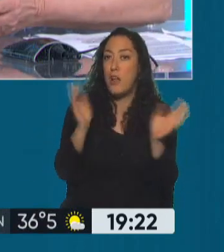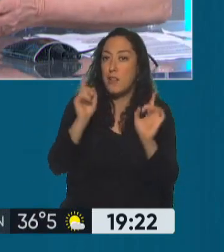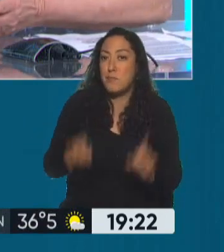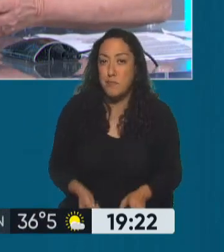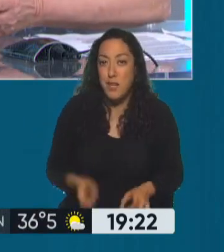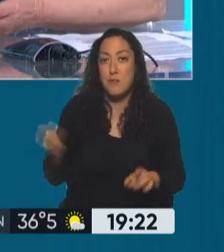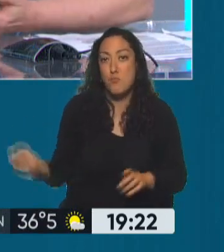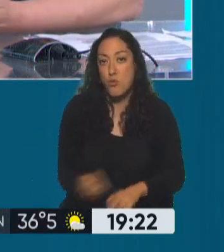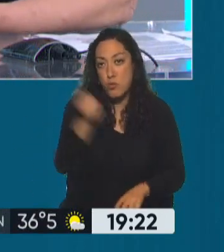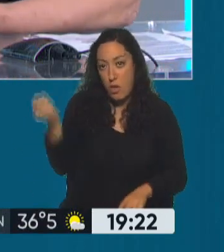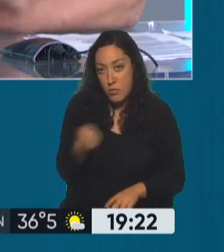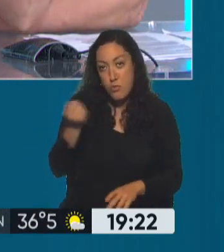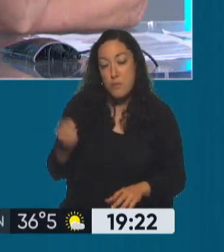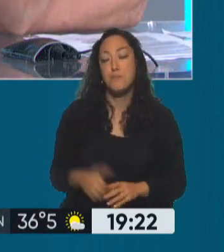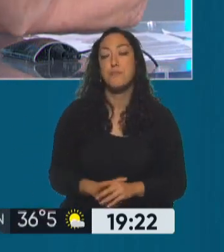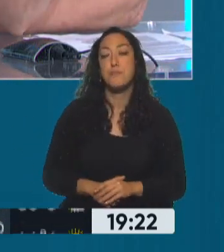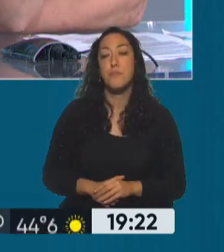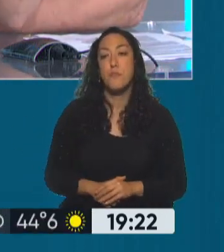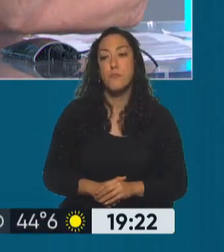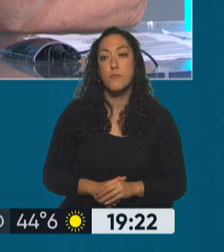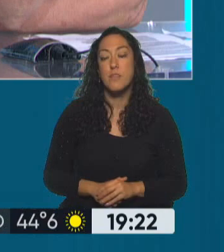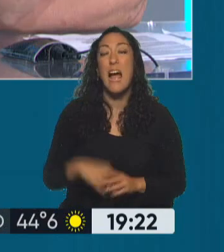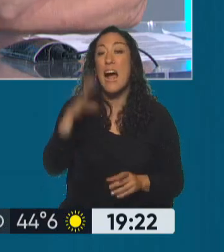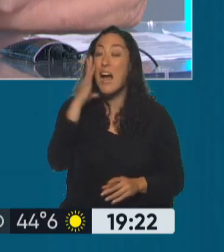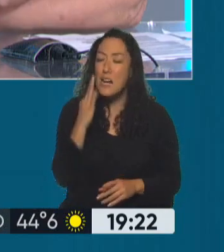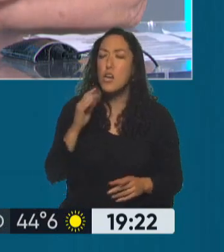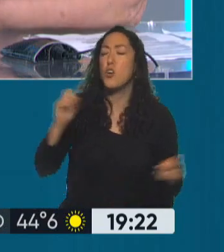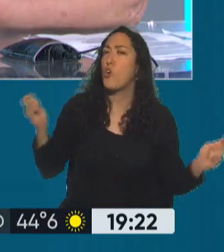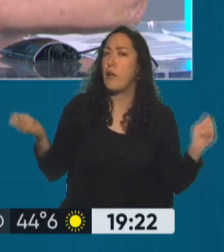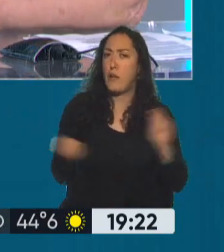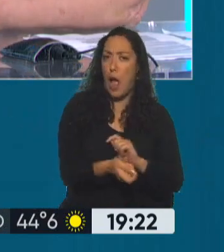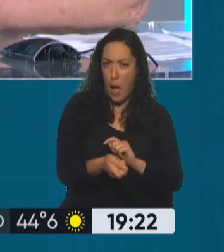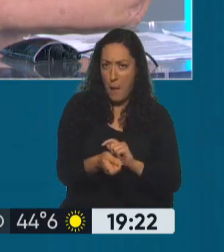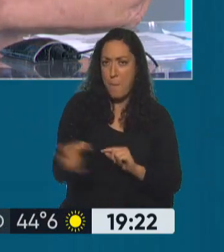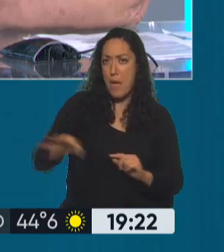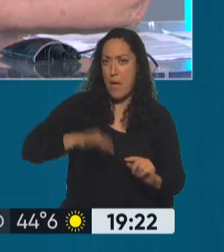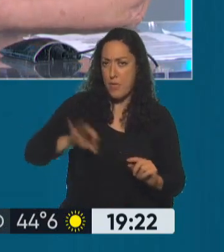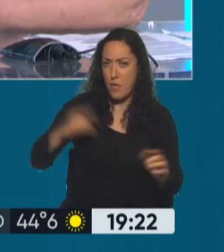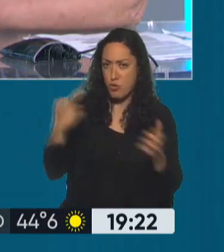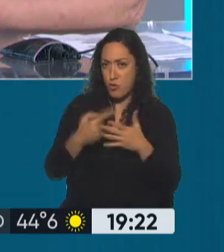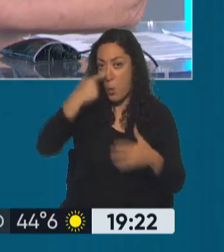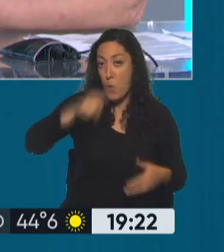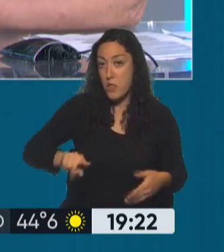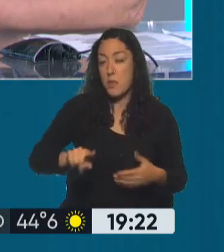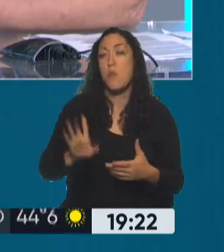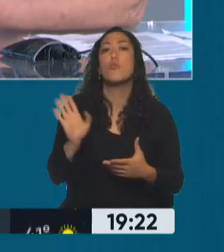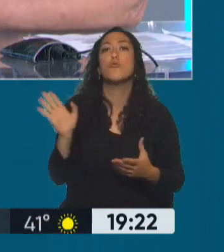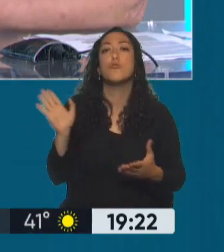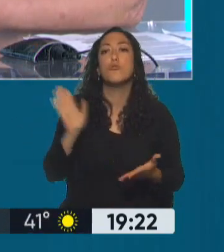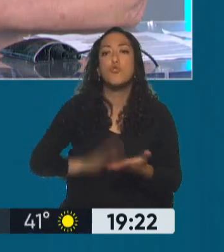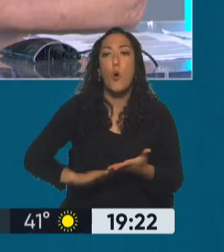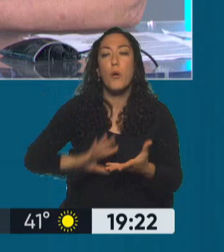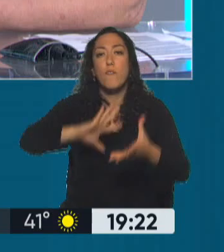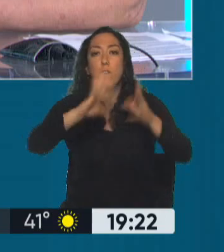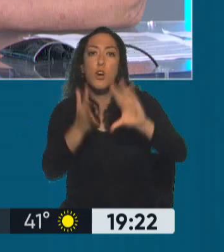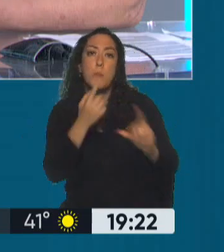es muy importante y hay una cosa que cambió radicalmente en los últimos años que tiene que ver con la